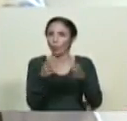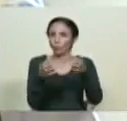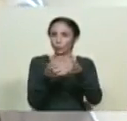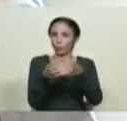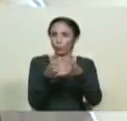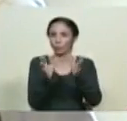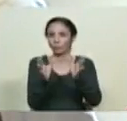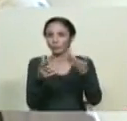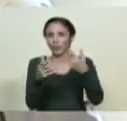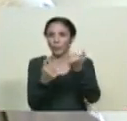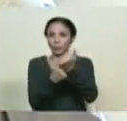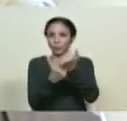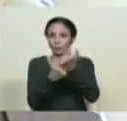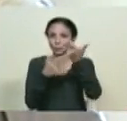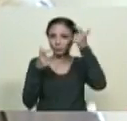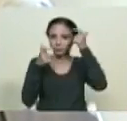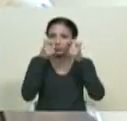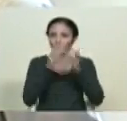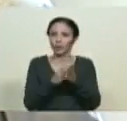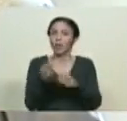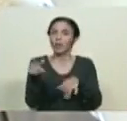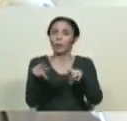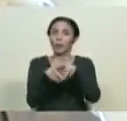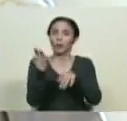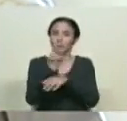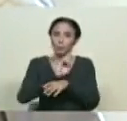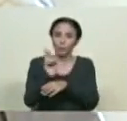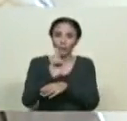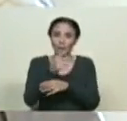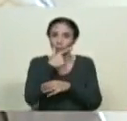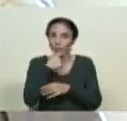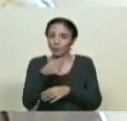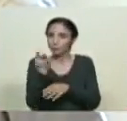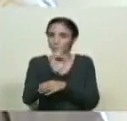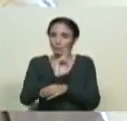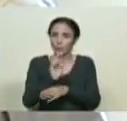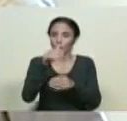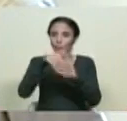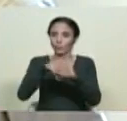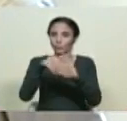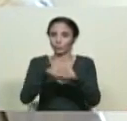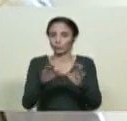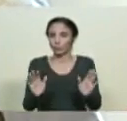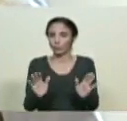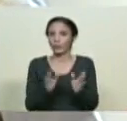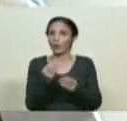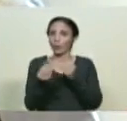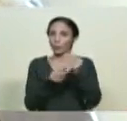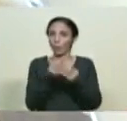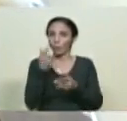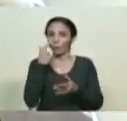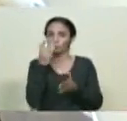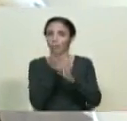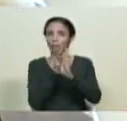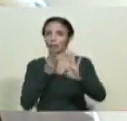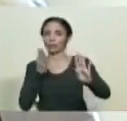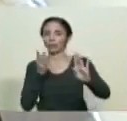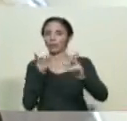usted mencionaba lo que fue la rapidez del proceso electoral y obviamente eso pudo conllevar a que no se vieran las colas en los